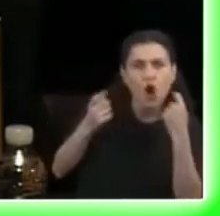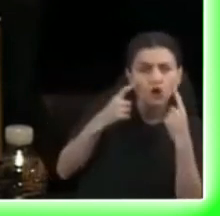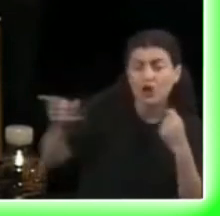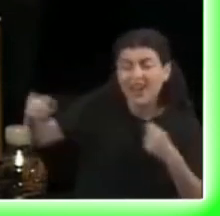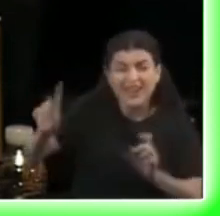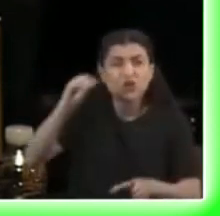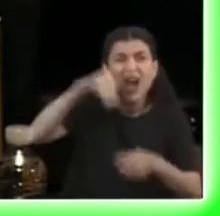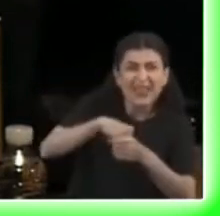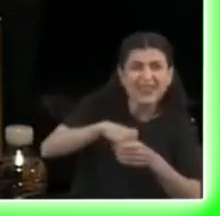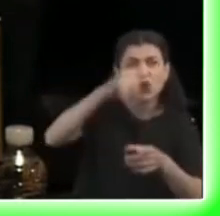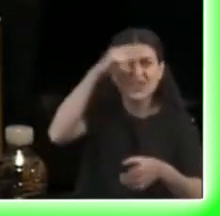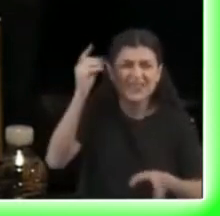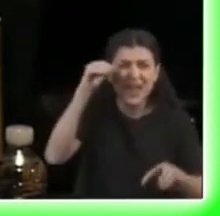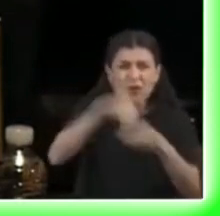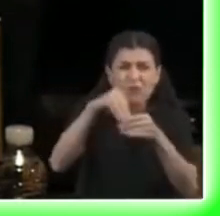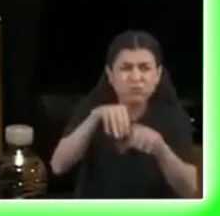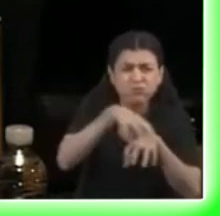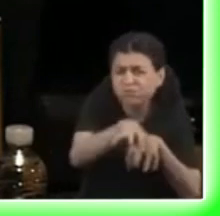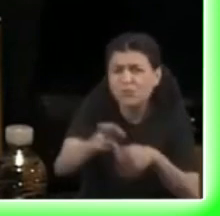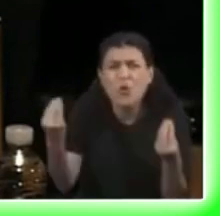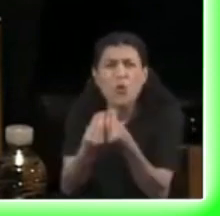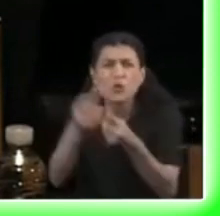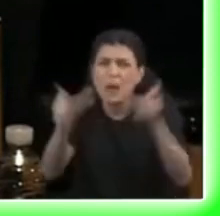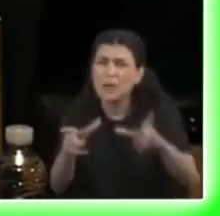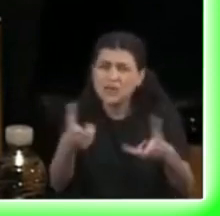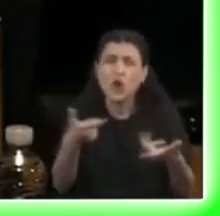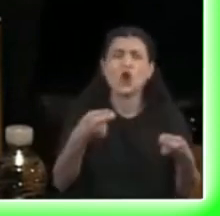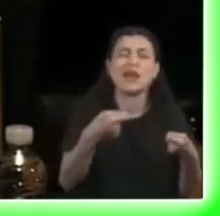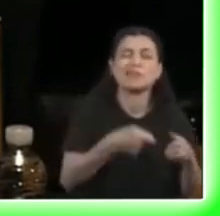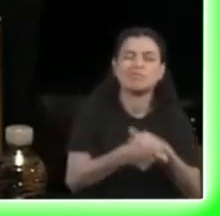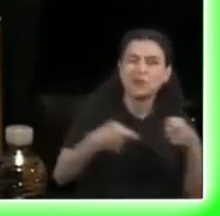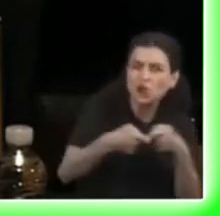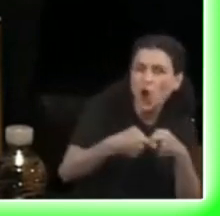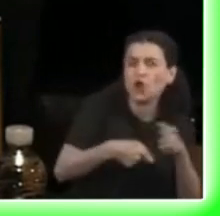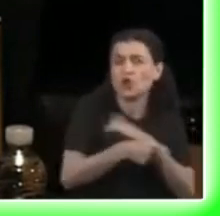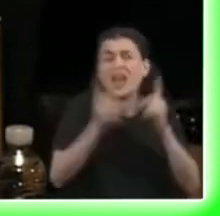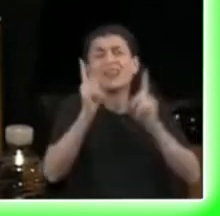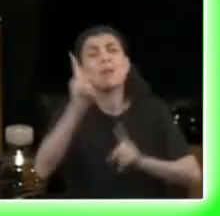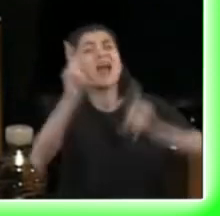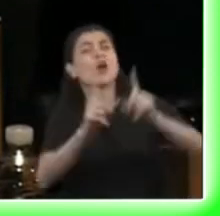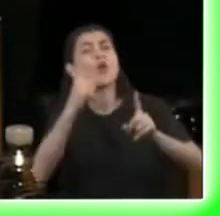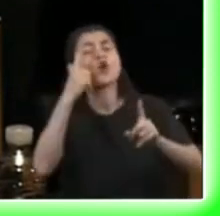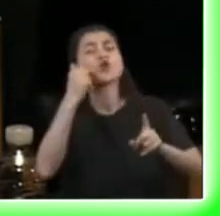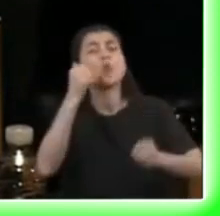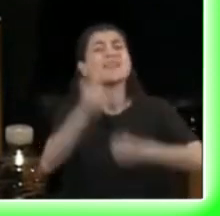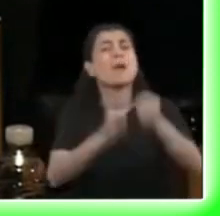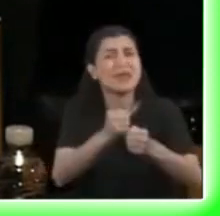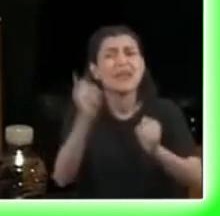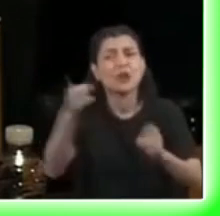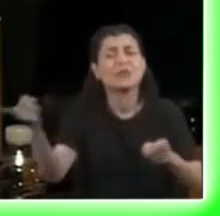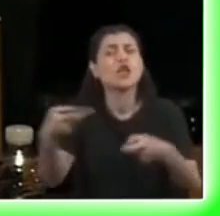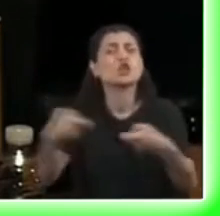tienen la fuerza de los sindicatos y de las organizaciones sociales, tienen a los empresarios prebendarios que viven del Estado y los